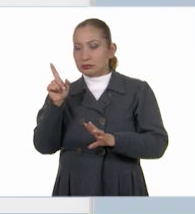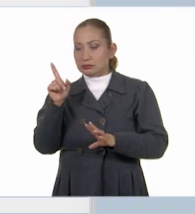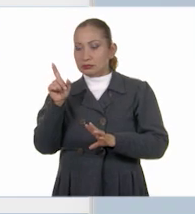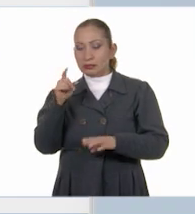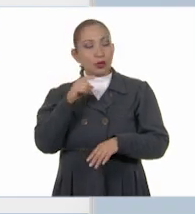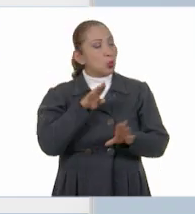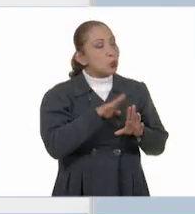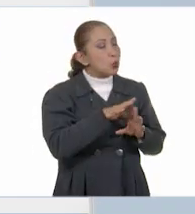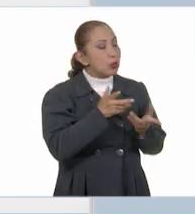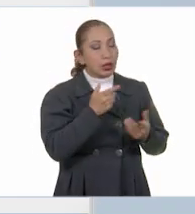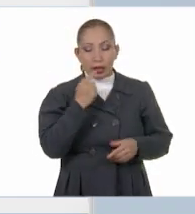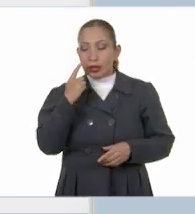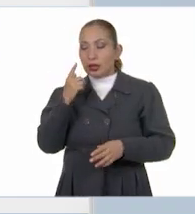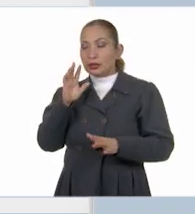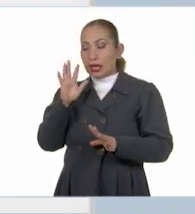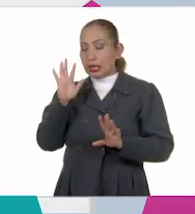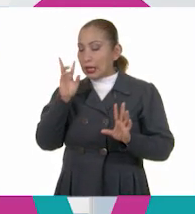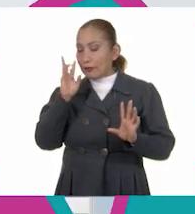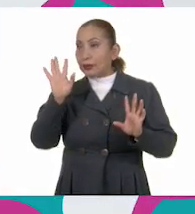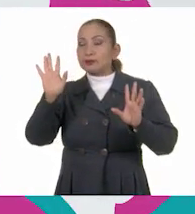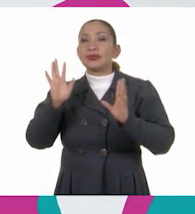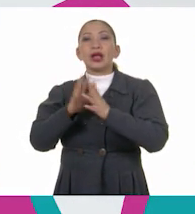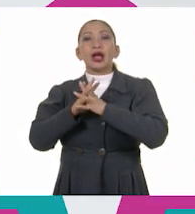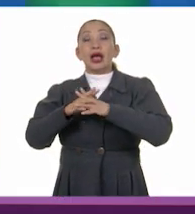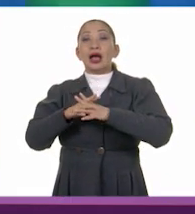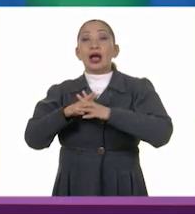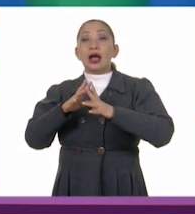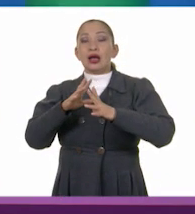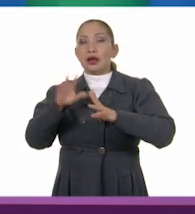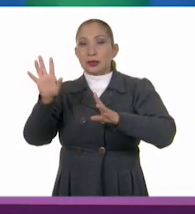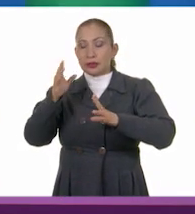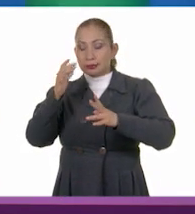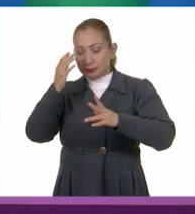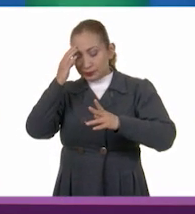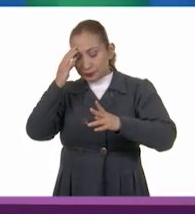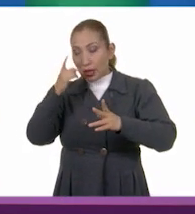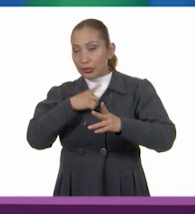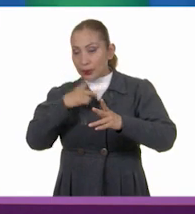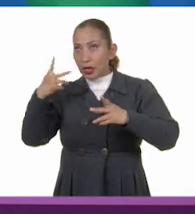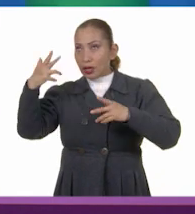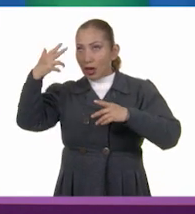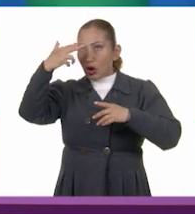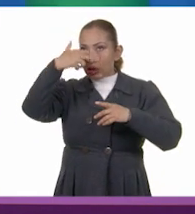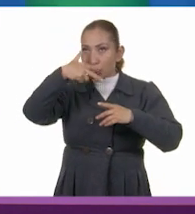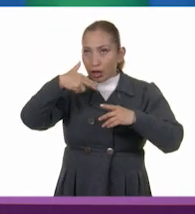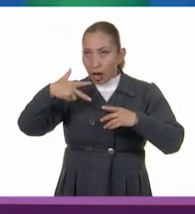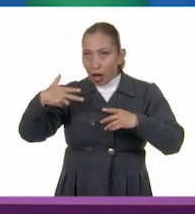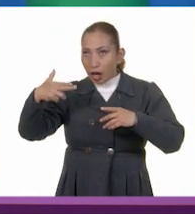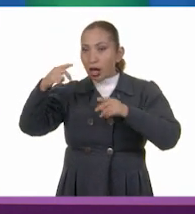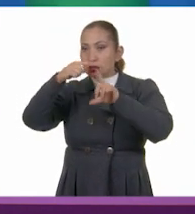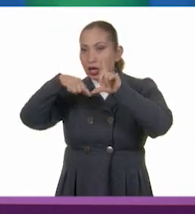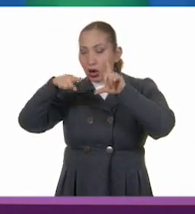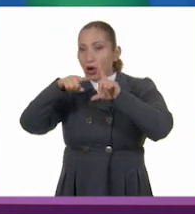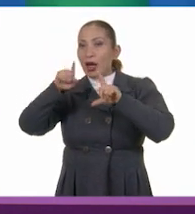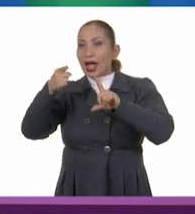¿cómo sería? Bueno, ya vi. Sí, veamos. Si hay que recortar los círculos, sería